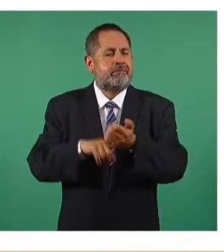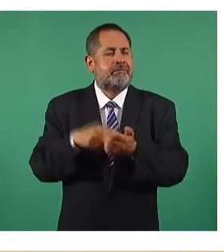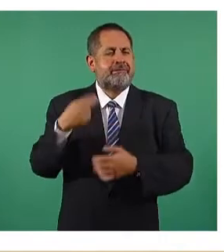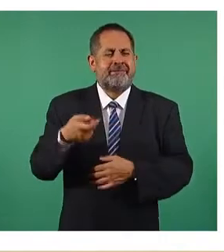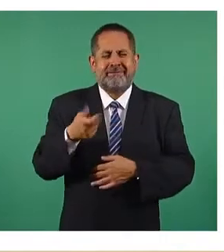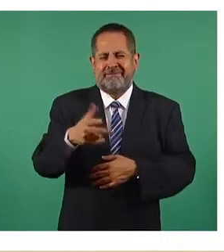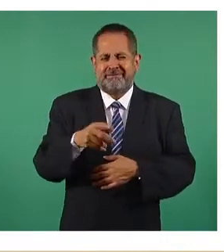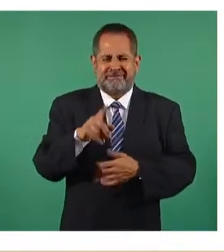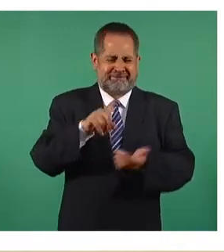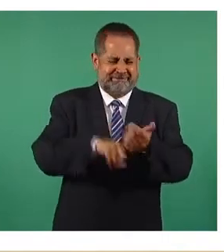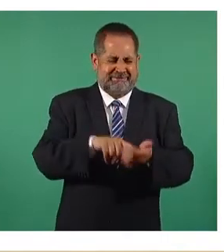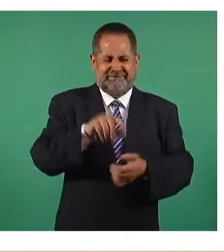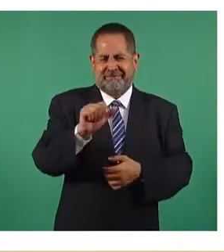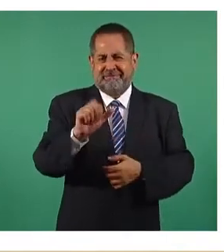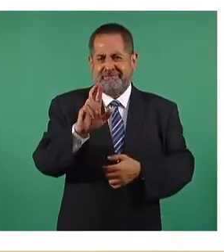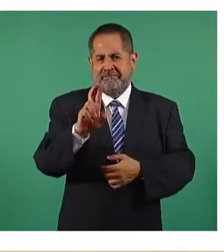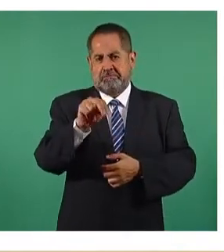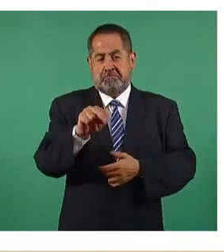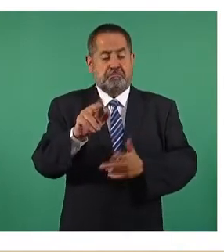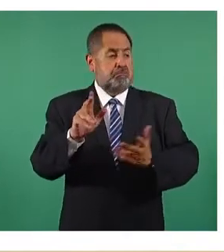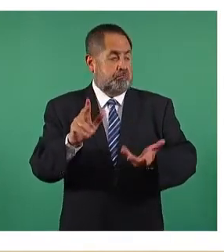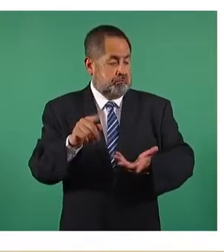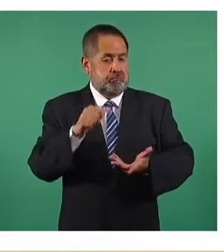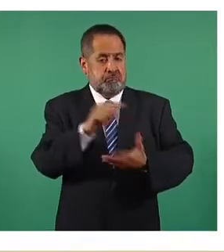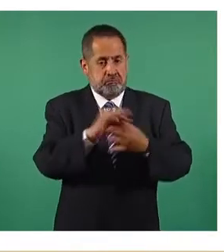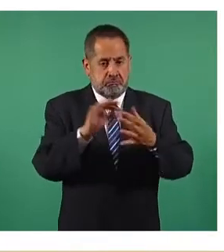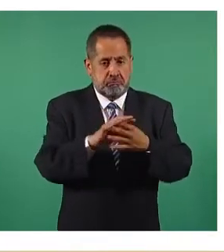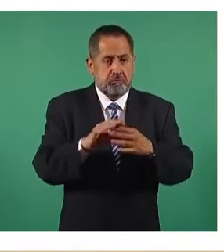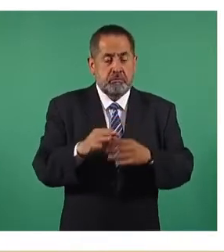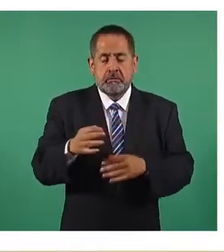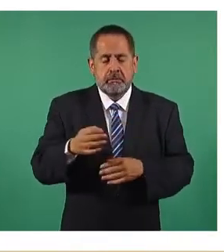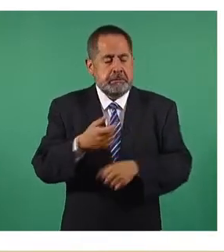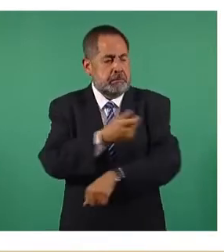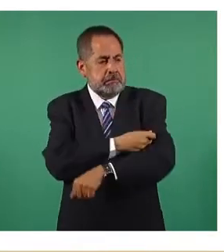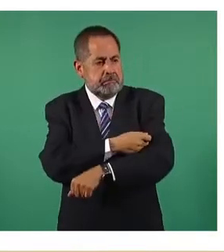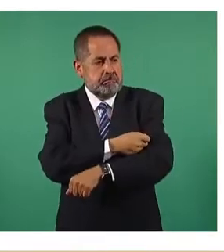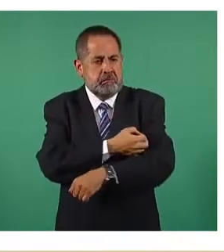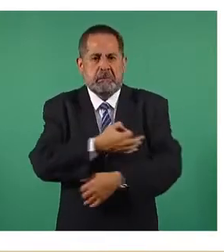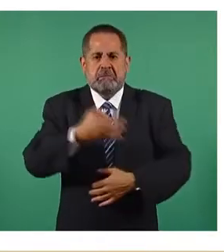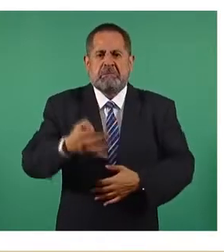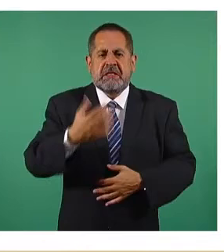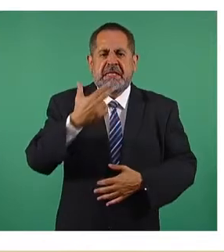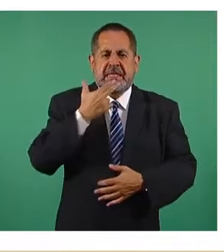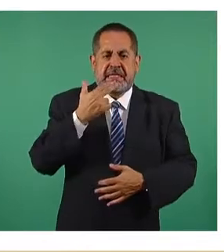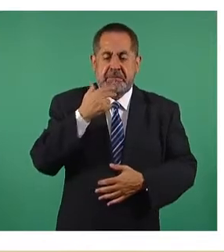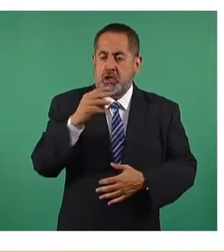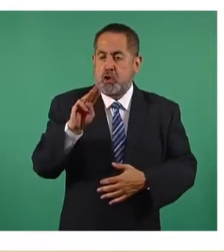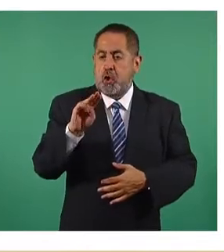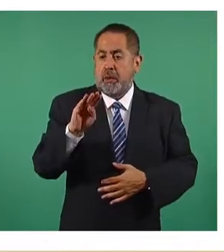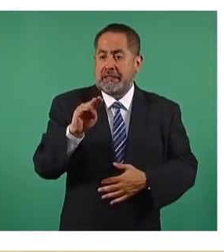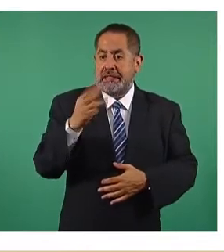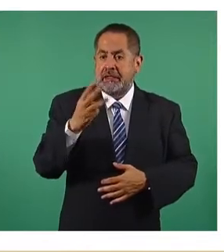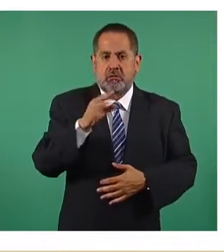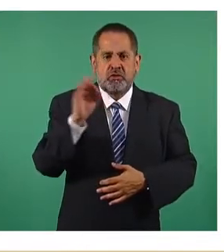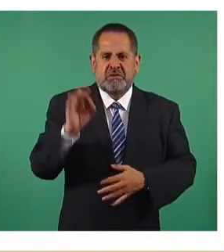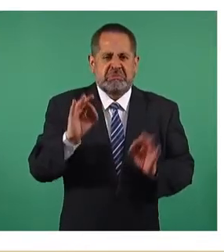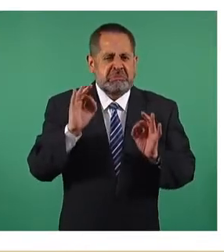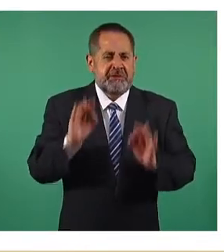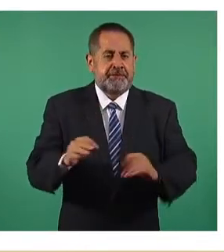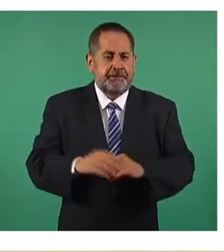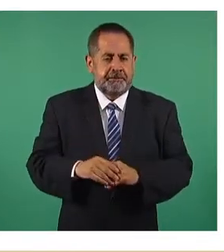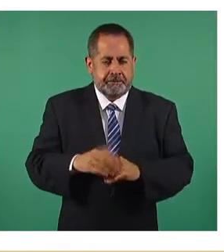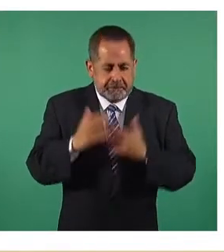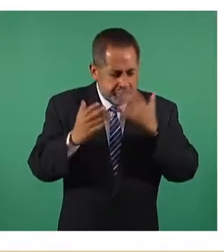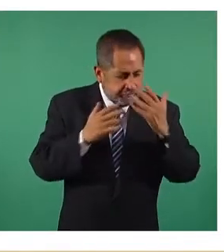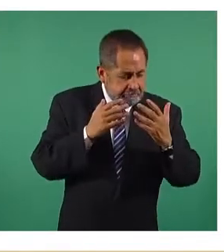ARN mensajero. Su efectividad está en torno al 93%. Algunos estudios preliminares sugieren que la vacuna